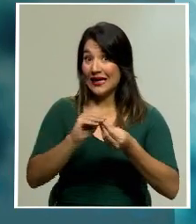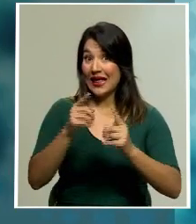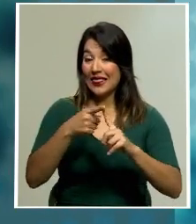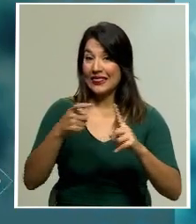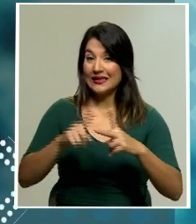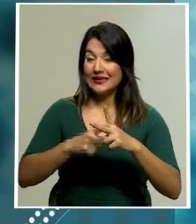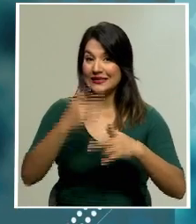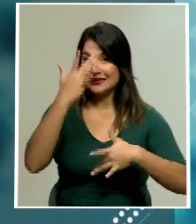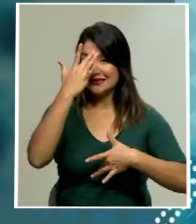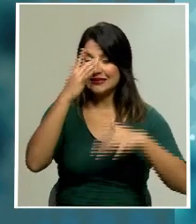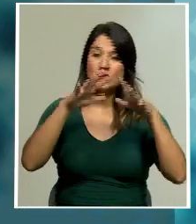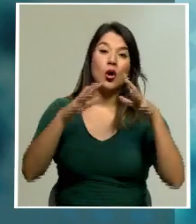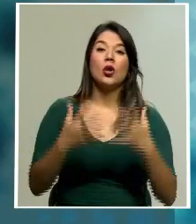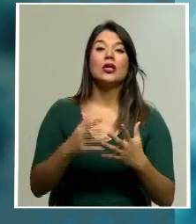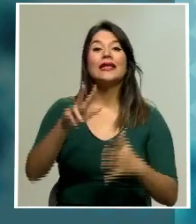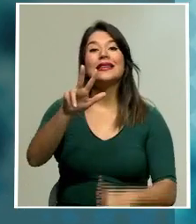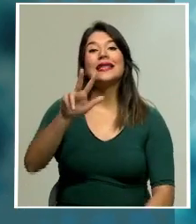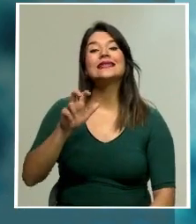contabilizan